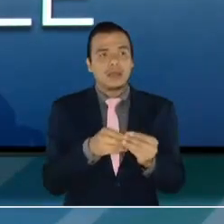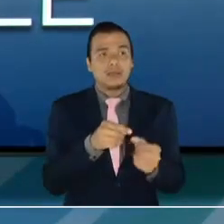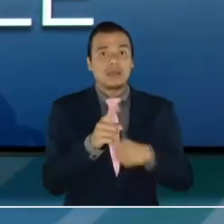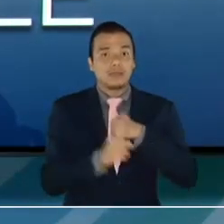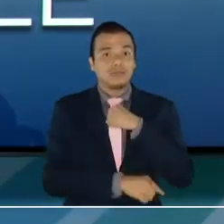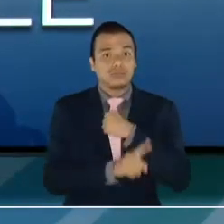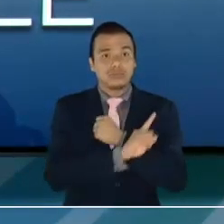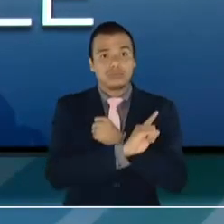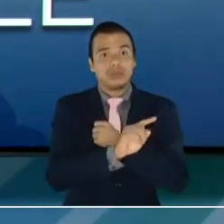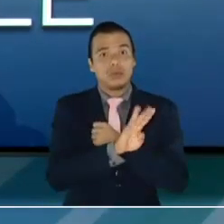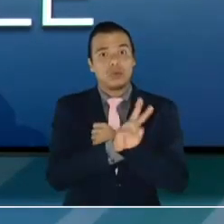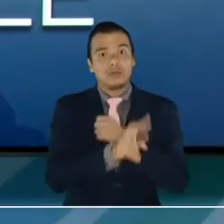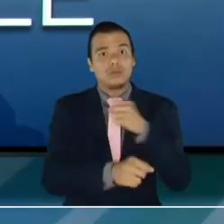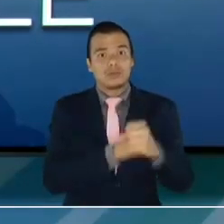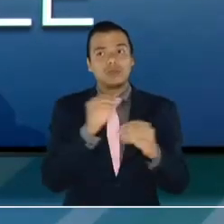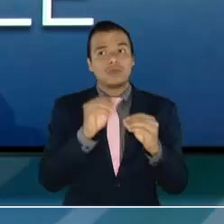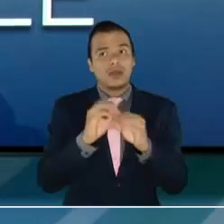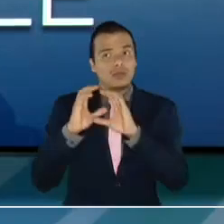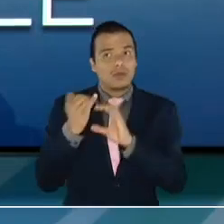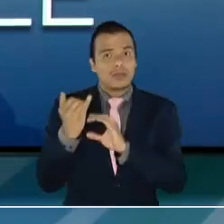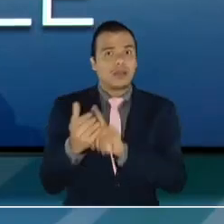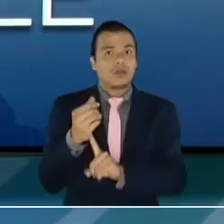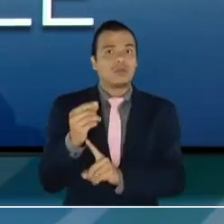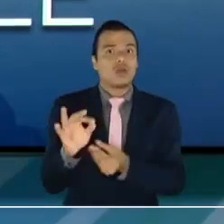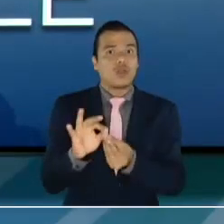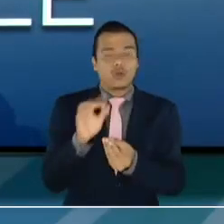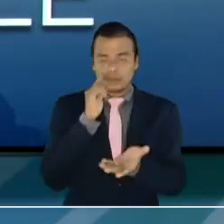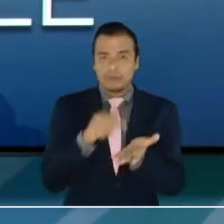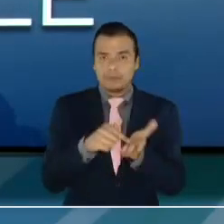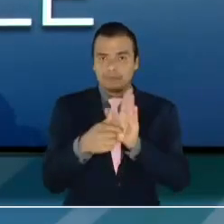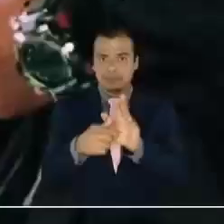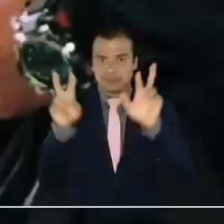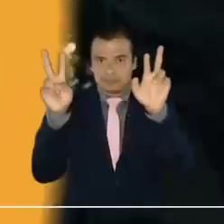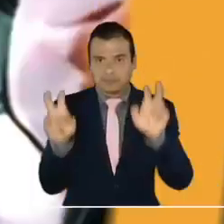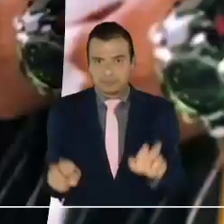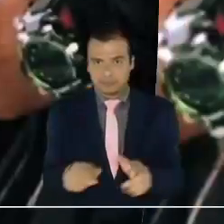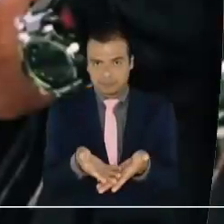Popayán, Cauca, entre las noticias más importantes de lo que pasa en la calle.